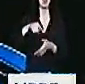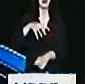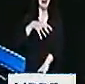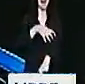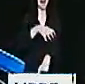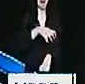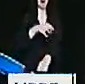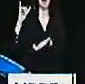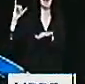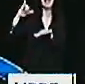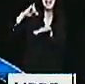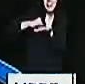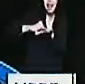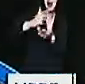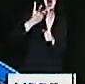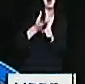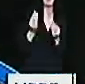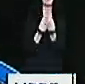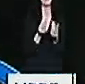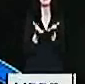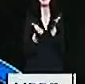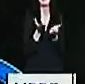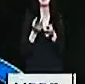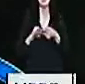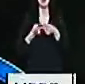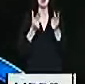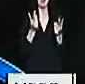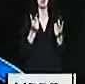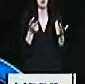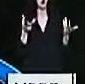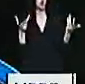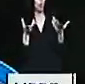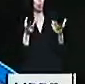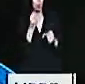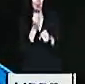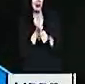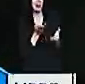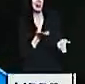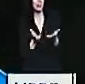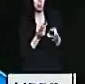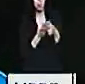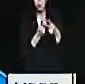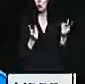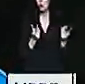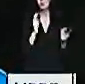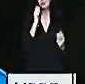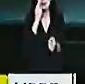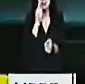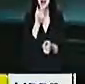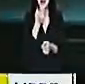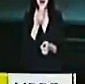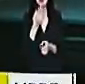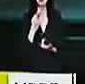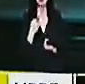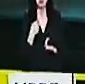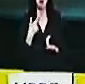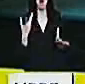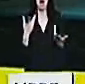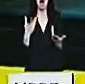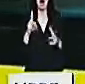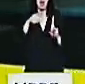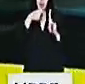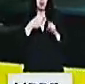de Aysén hay una alta presencia de servicios públicos, pero claro. ¿Cómo es trabajar en un servicio público? También se hace con una impronta distinta que es estar en